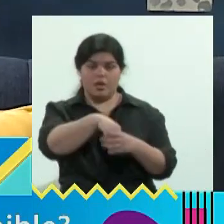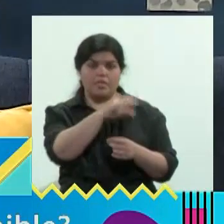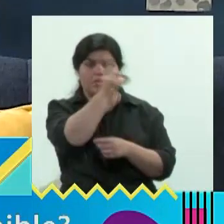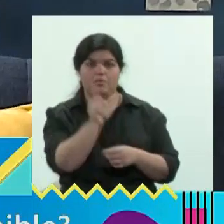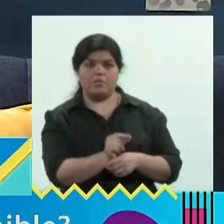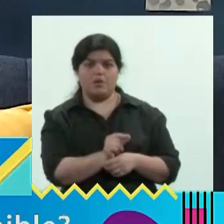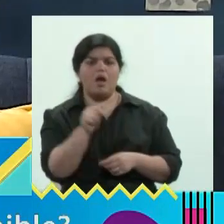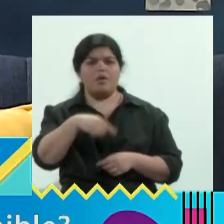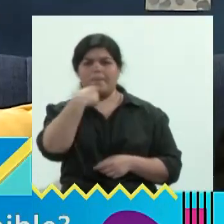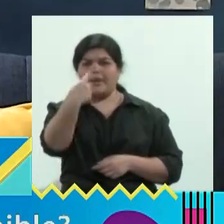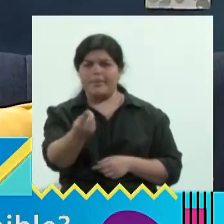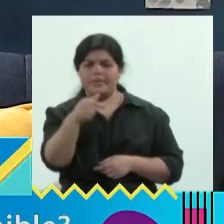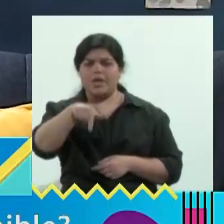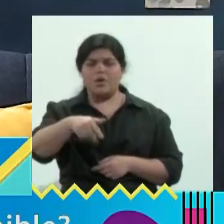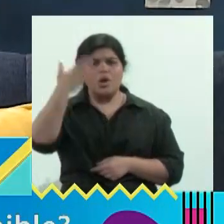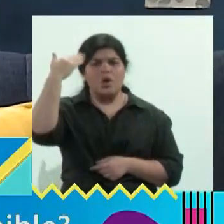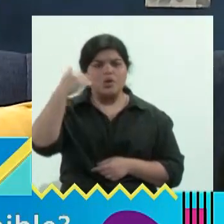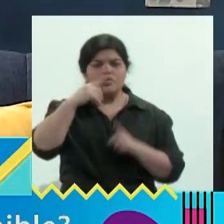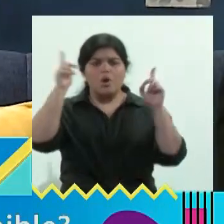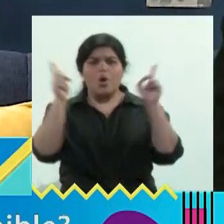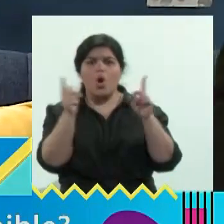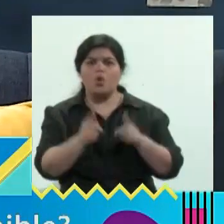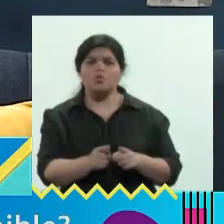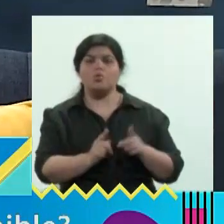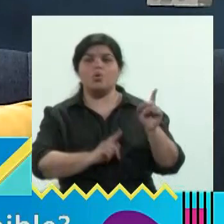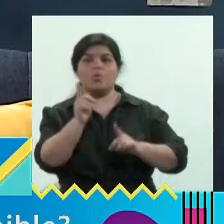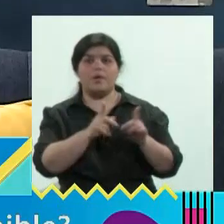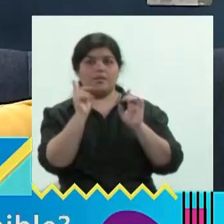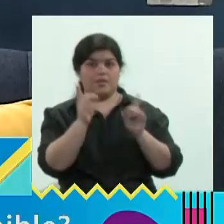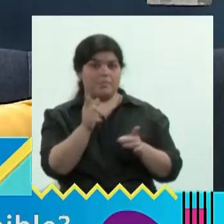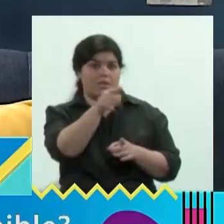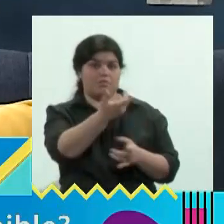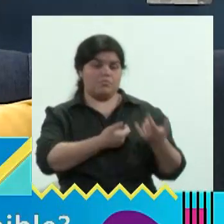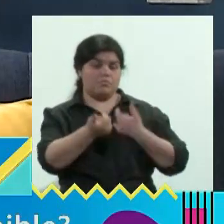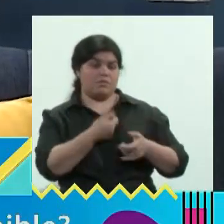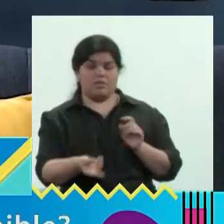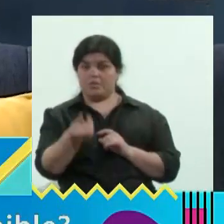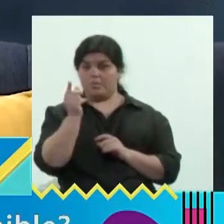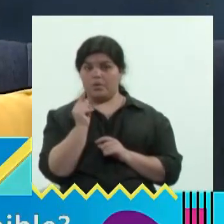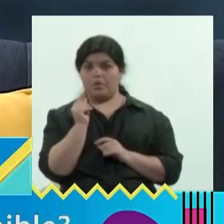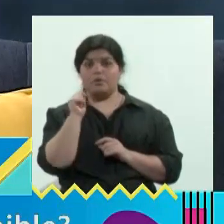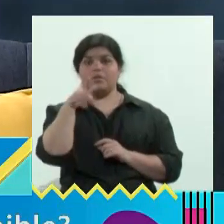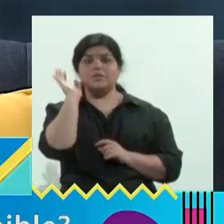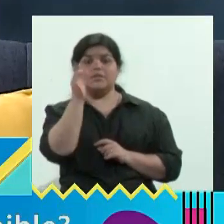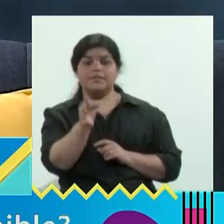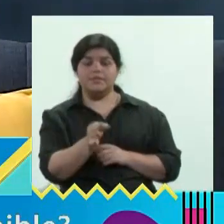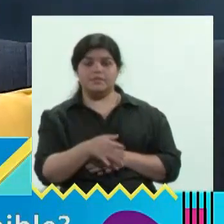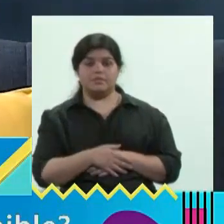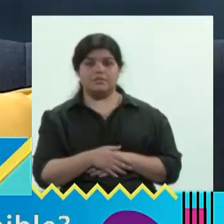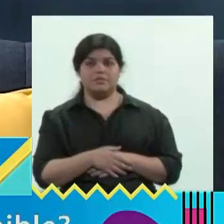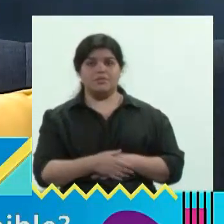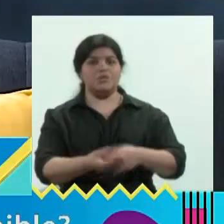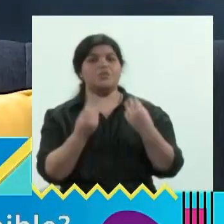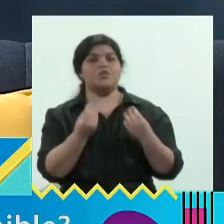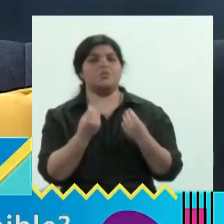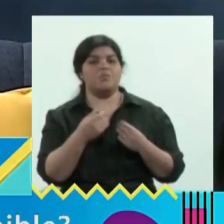en este congreso, ¿a qué conclusiones están llegando? Y para retomar un poco lo que decíamos recién, ¿cuál es el escenario al que vamos?